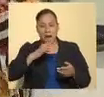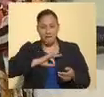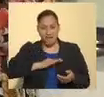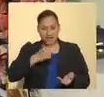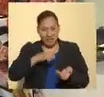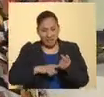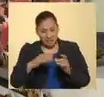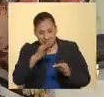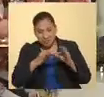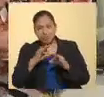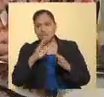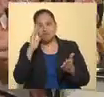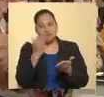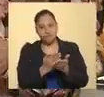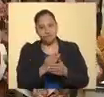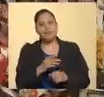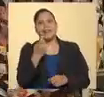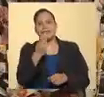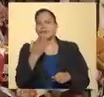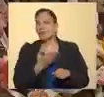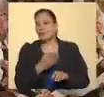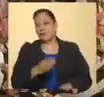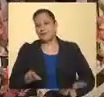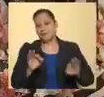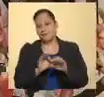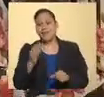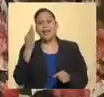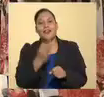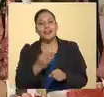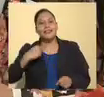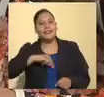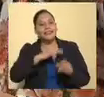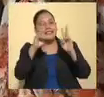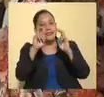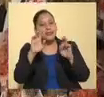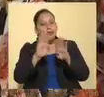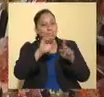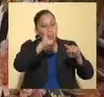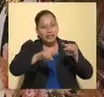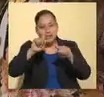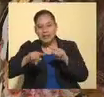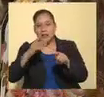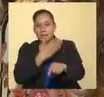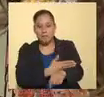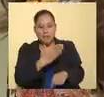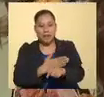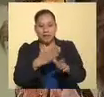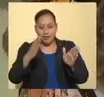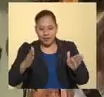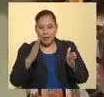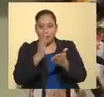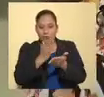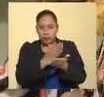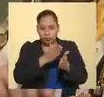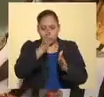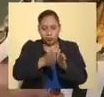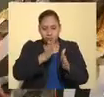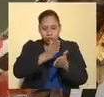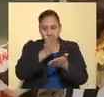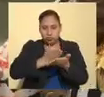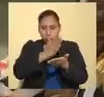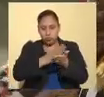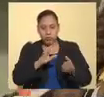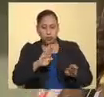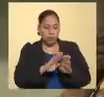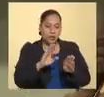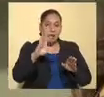bacterias. Desinfecta. Por eso es que es tan efectivo. Y hoy vamos a hablar de cómo desinfectar la tabla de picar. Ah. Por lo regular... ¿No nada más con la